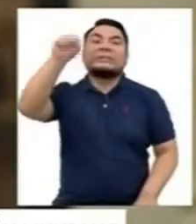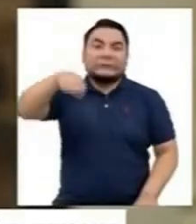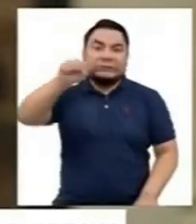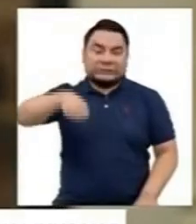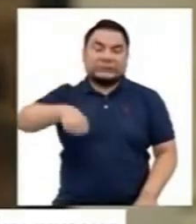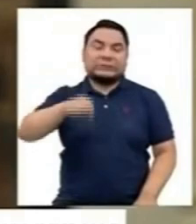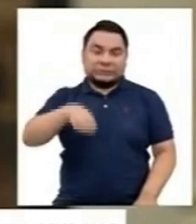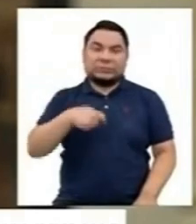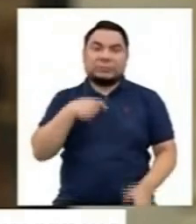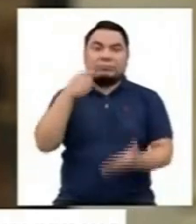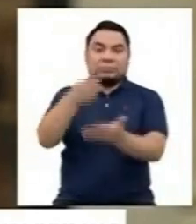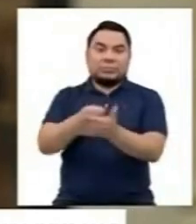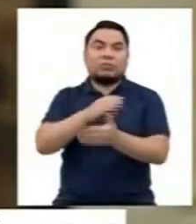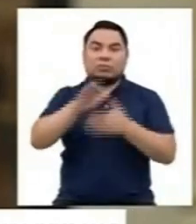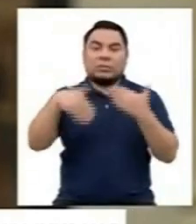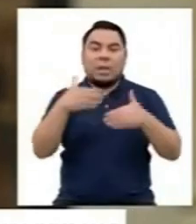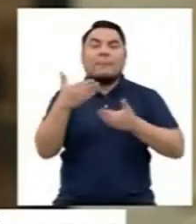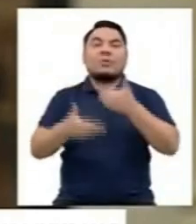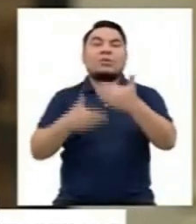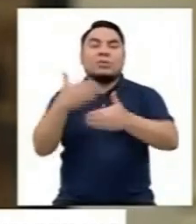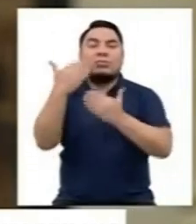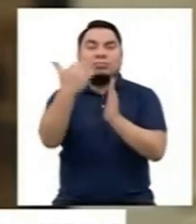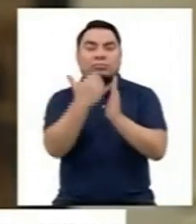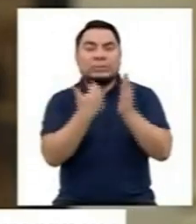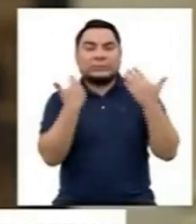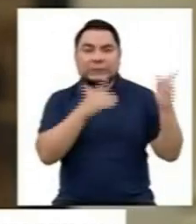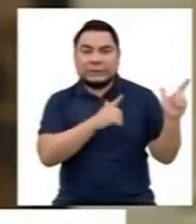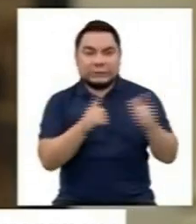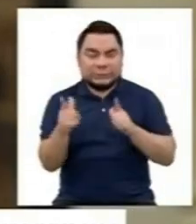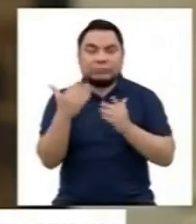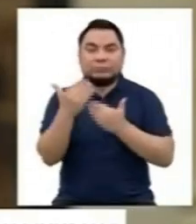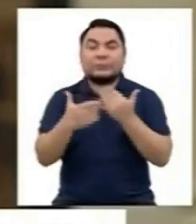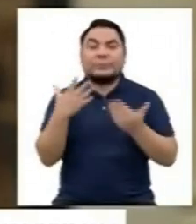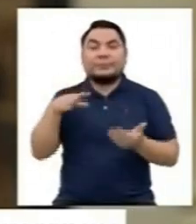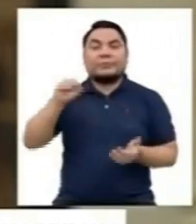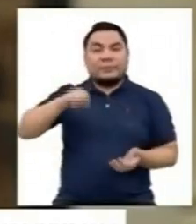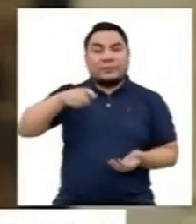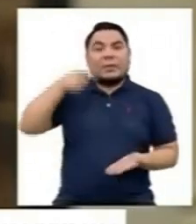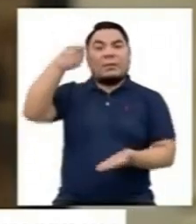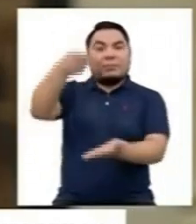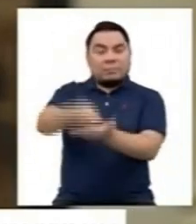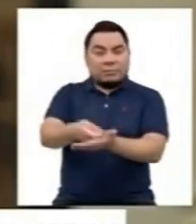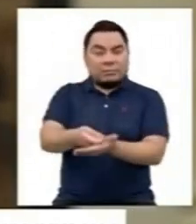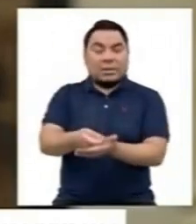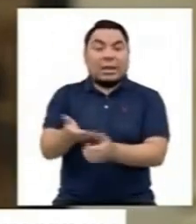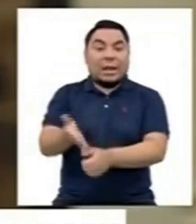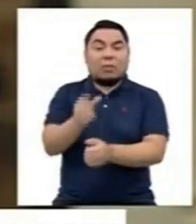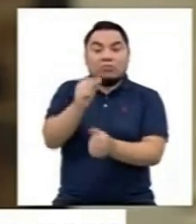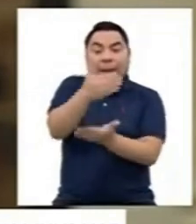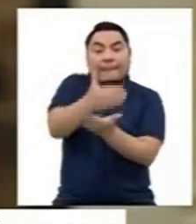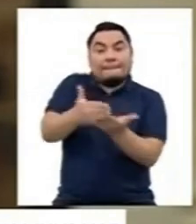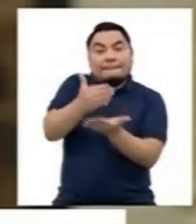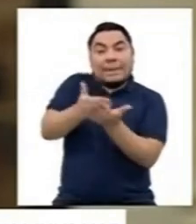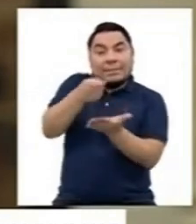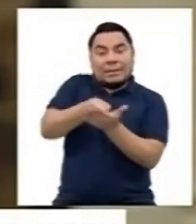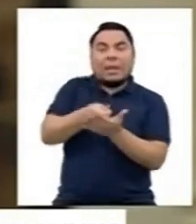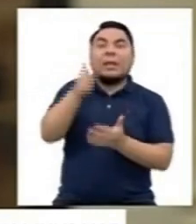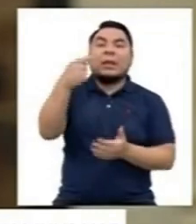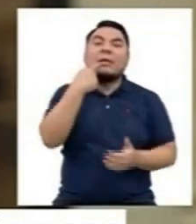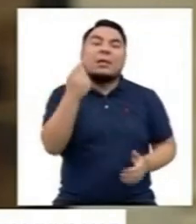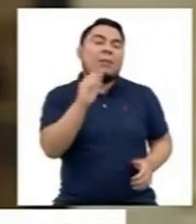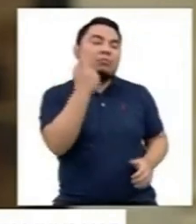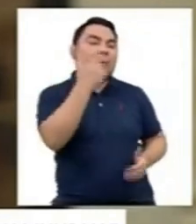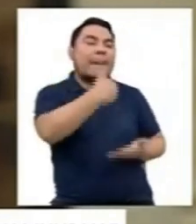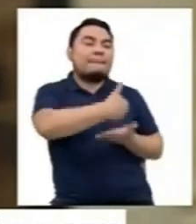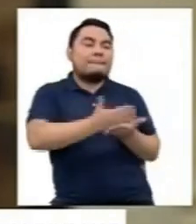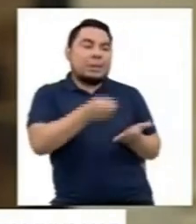en este sentido se mencionó que existe, digamos, un origen chino-brasileño que podría estar disponible hasta fin de año. Es el laboratorio que vamos a